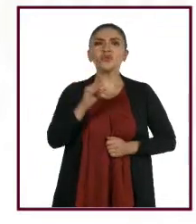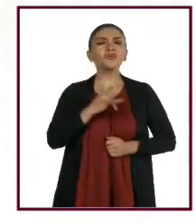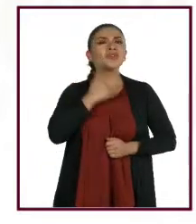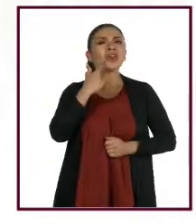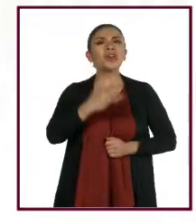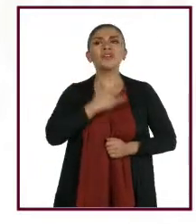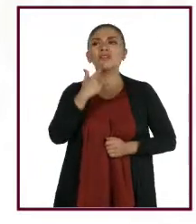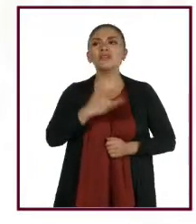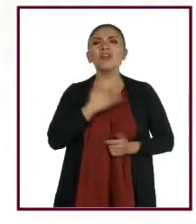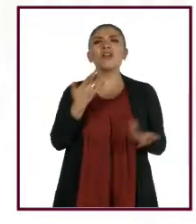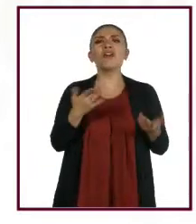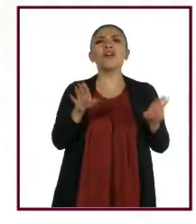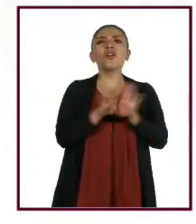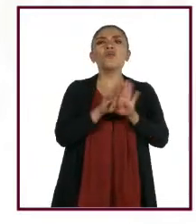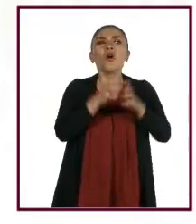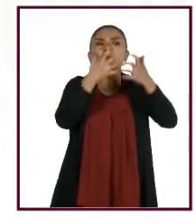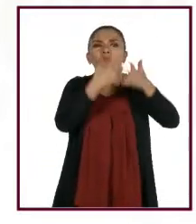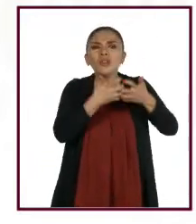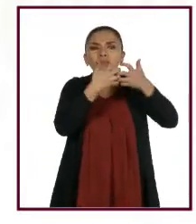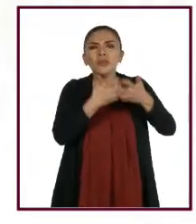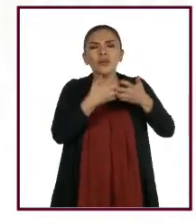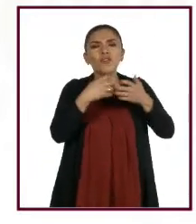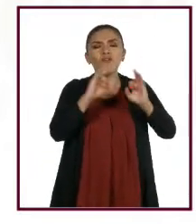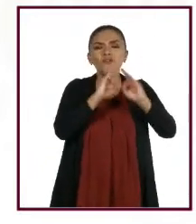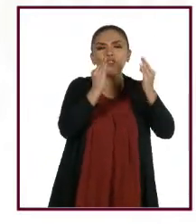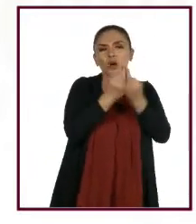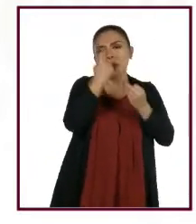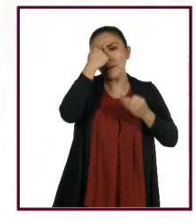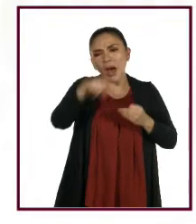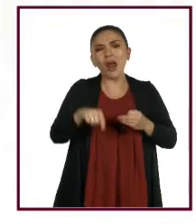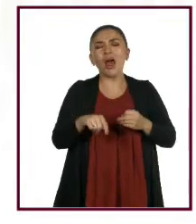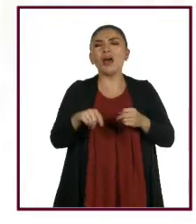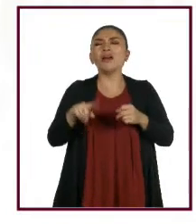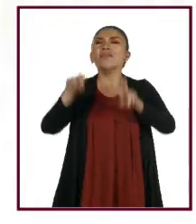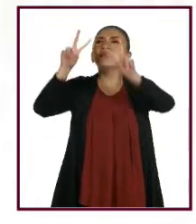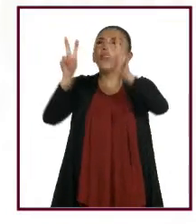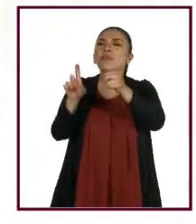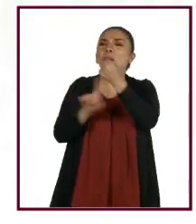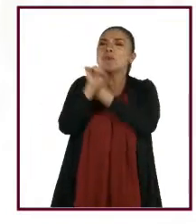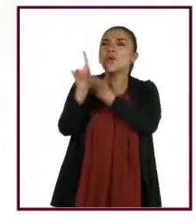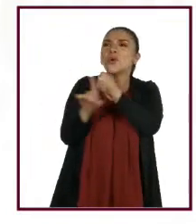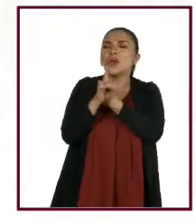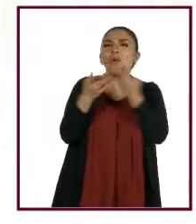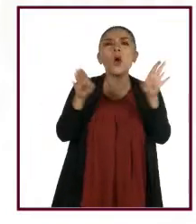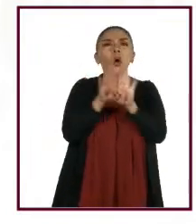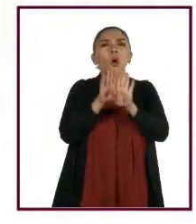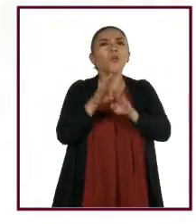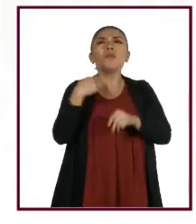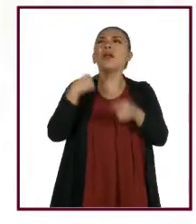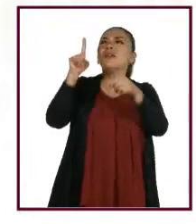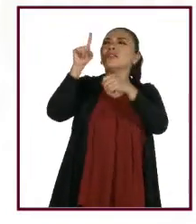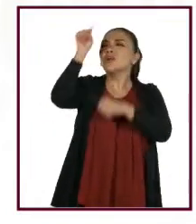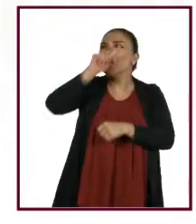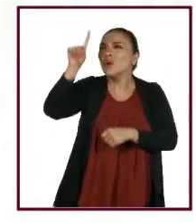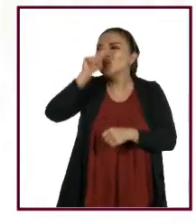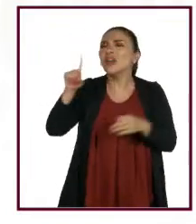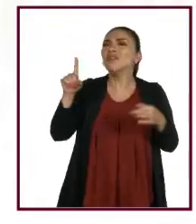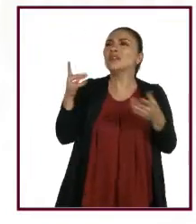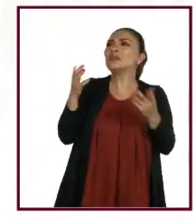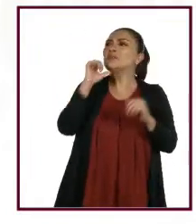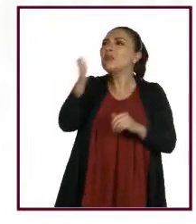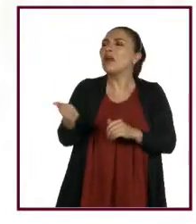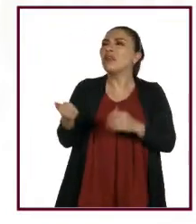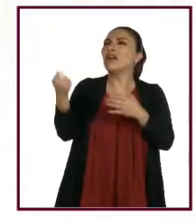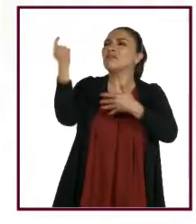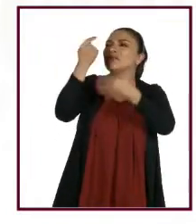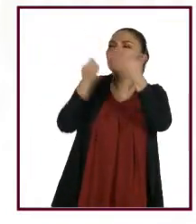identificación de algunos tipos de mecanismos para abordar algún tipo de problemas, que pudieran ser el conjunto